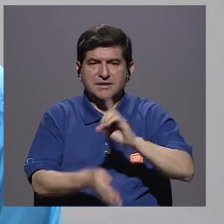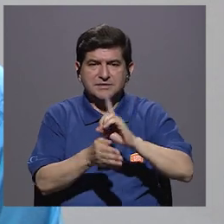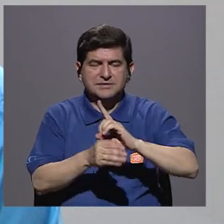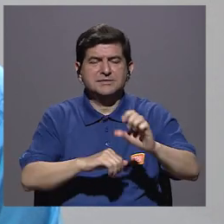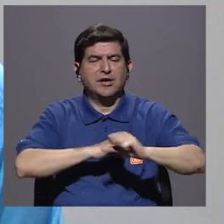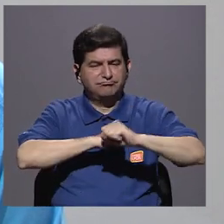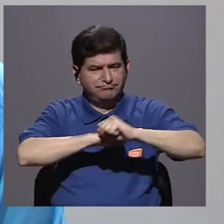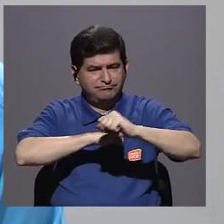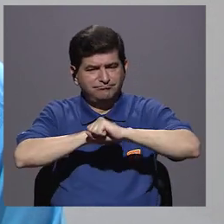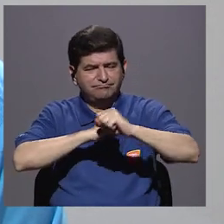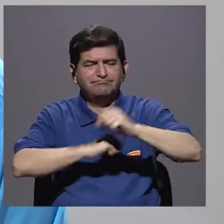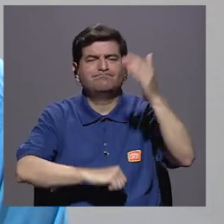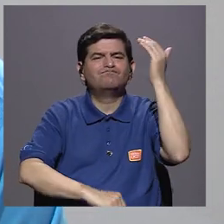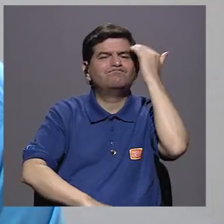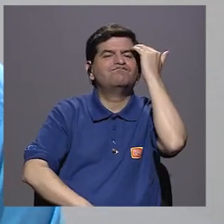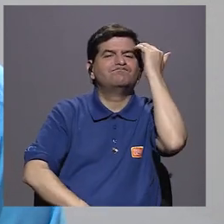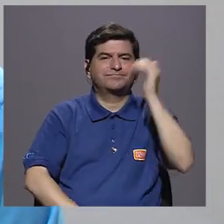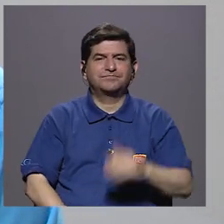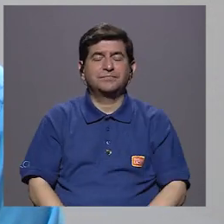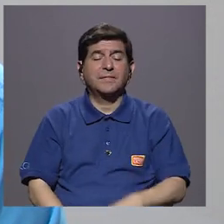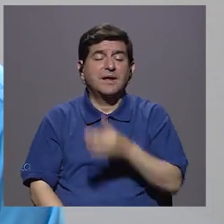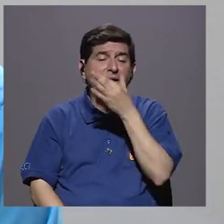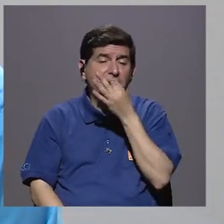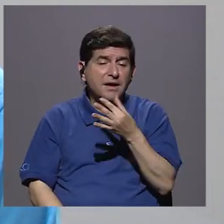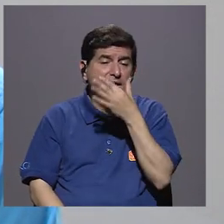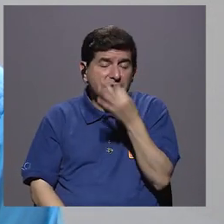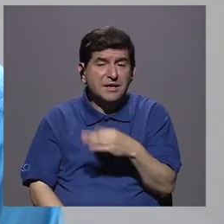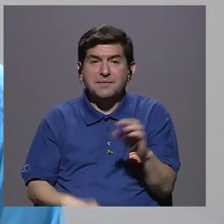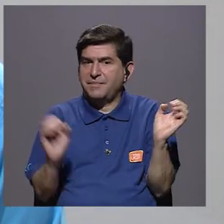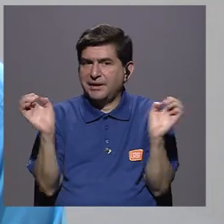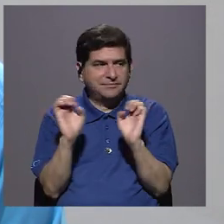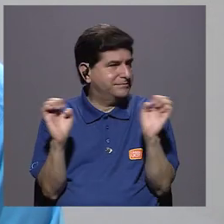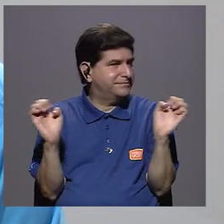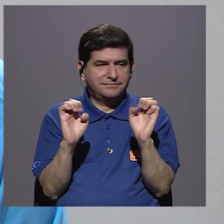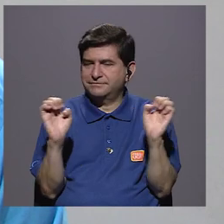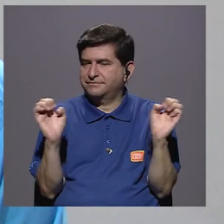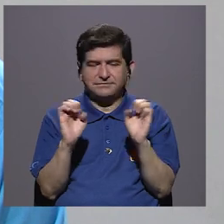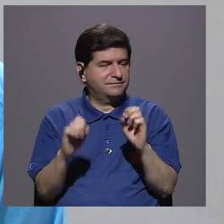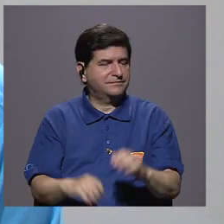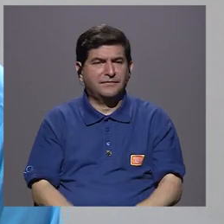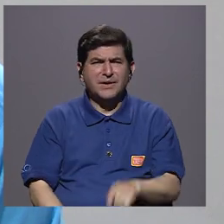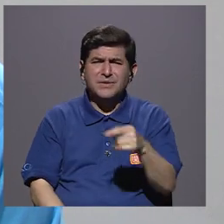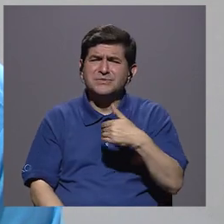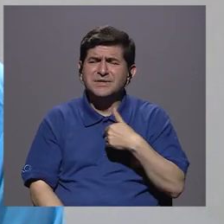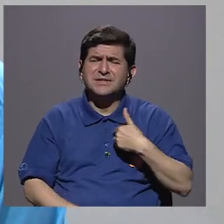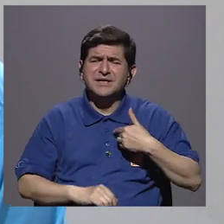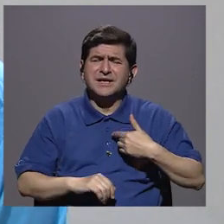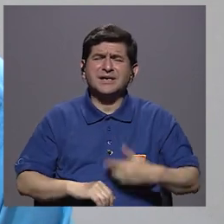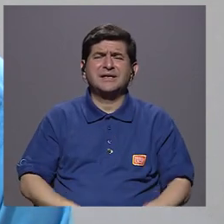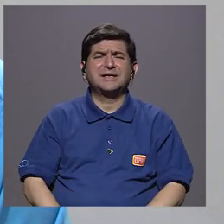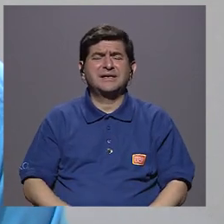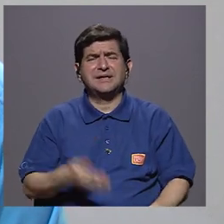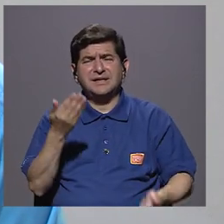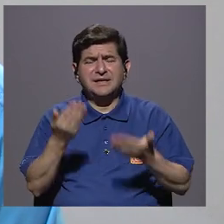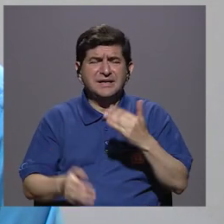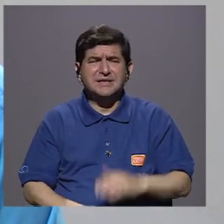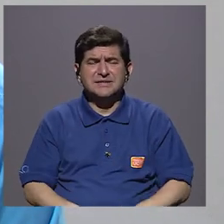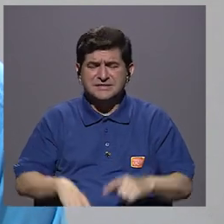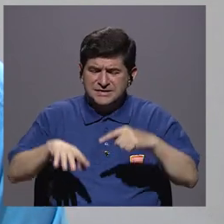concientización sobre esto. Entonces, una gripe generalmente no es una emergencia. Y cuando usted tiene un dolor de uña